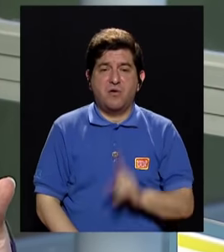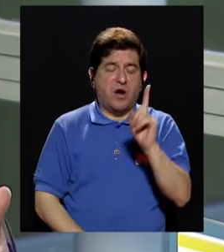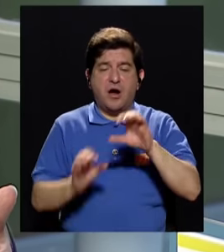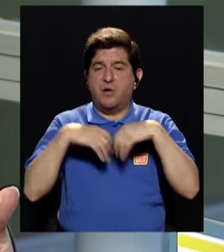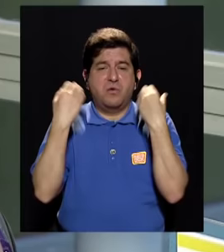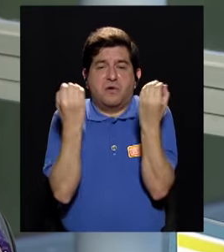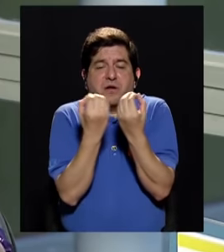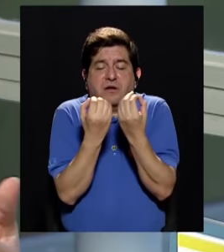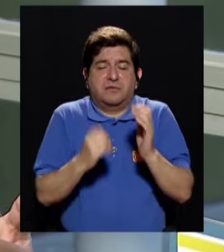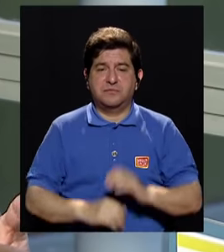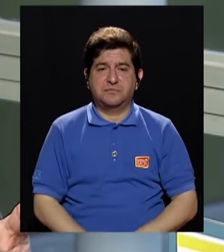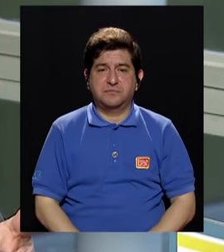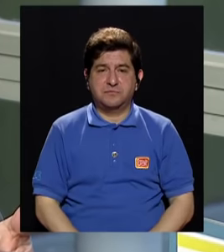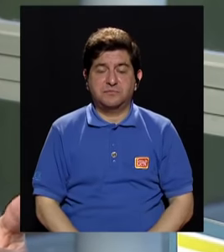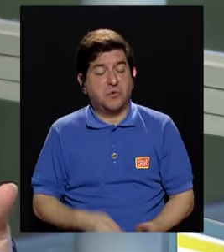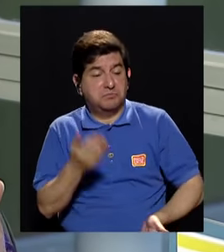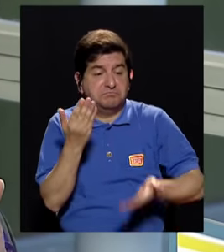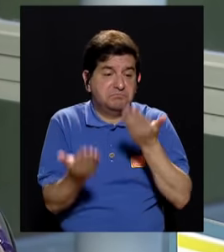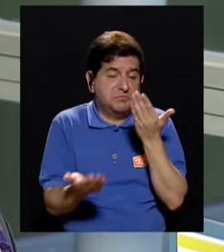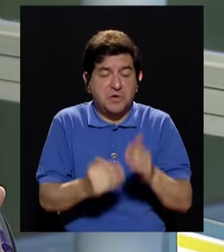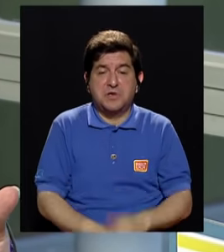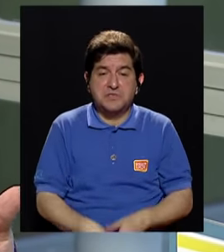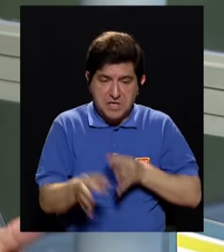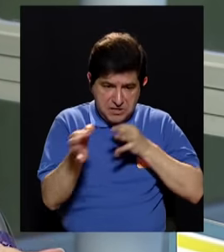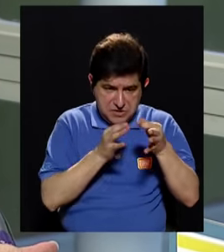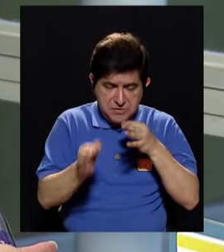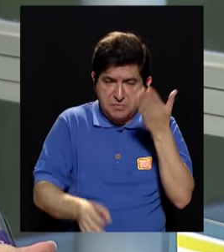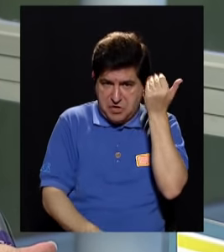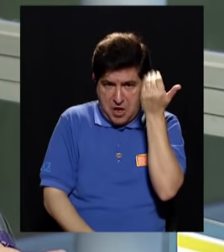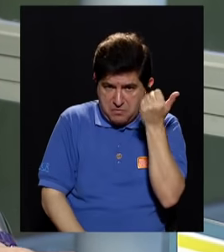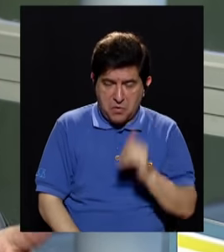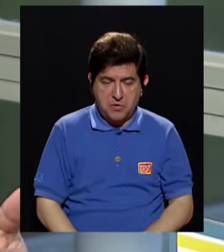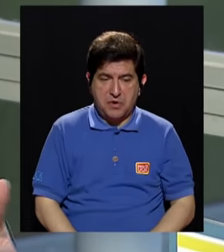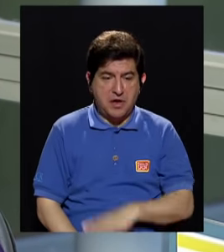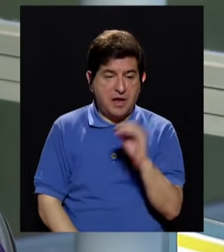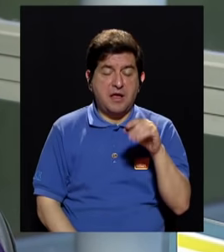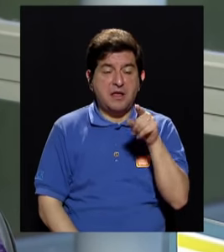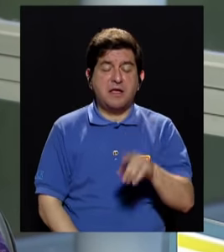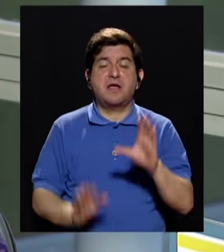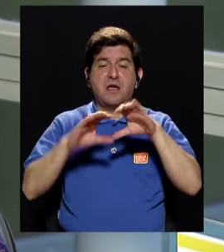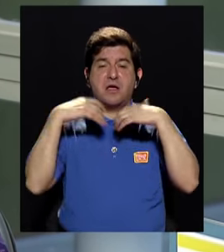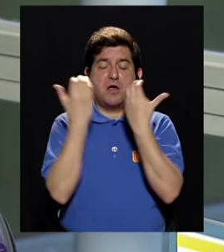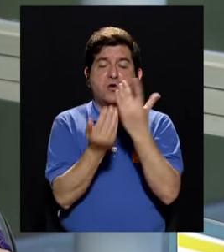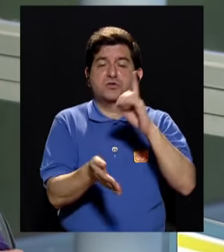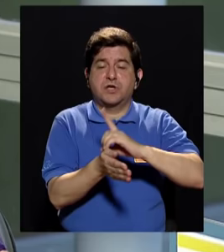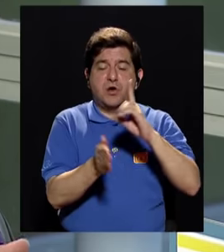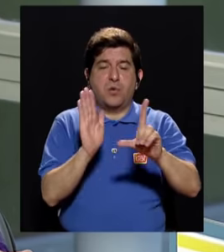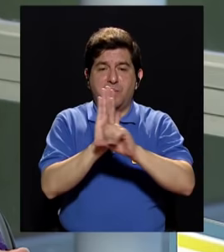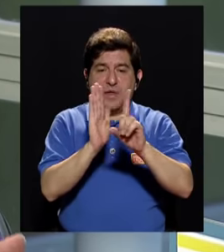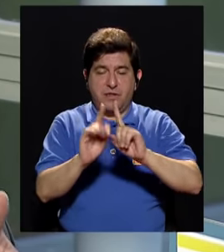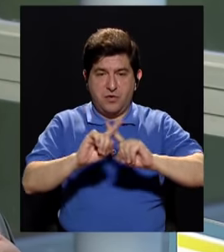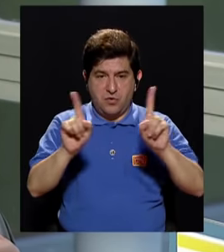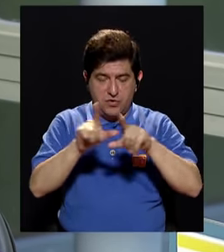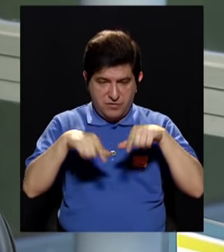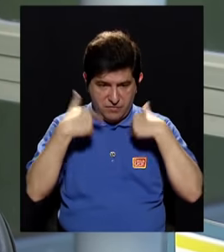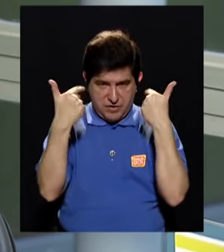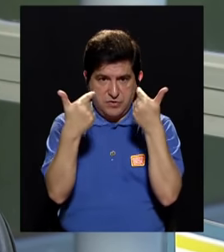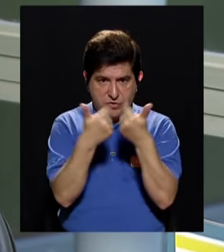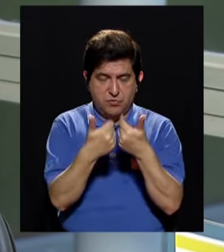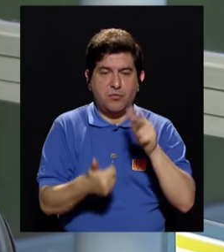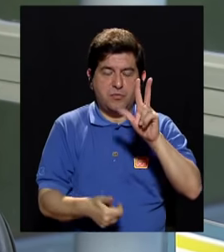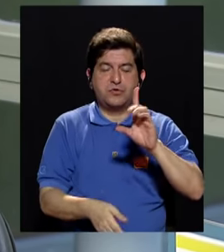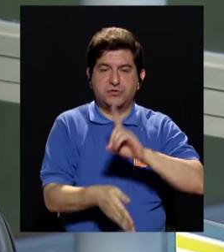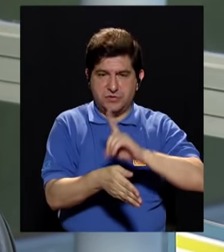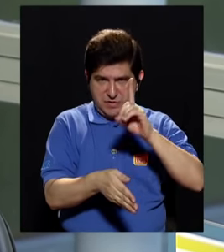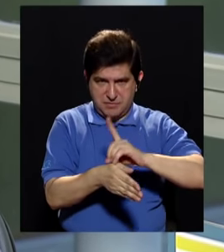apelación Entonces ya sea explica por qué está apelando y el consejo médico forense que son varios consejos con